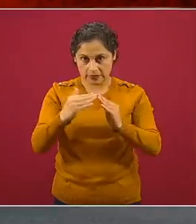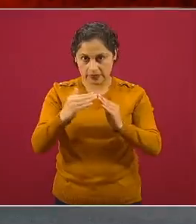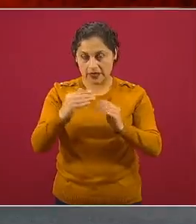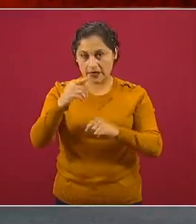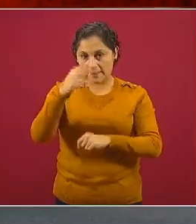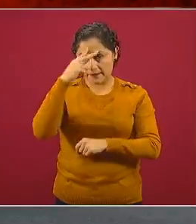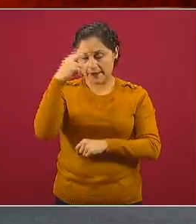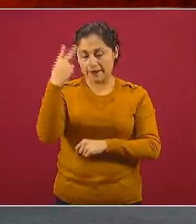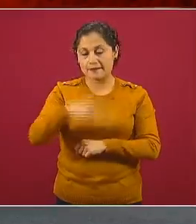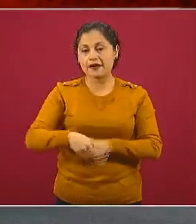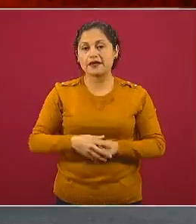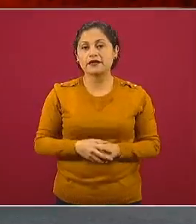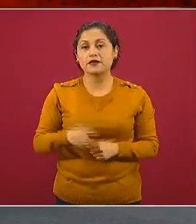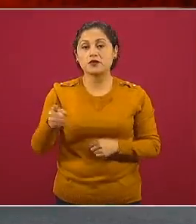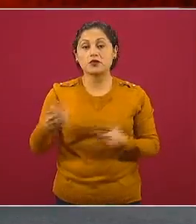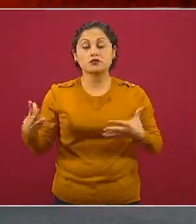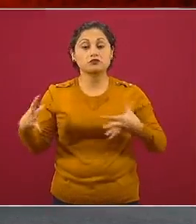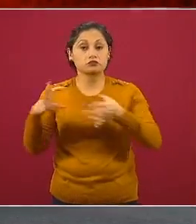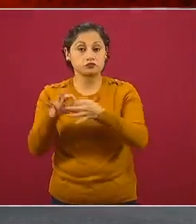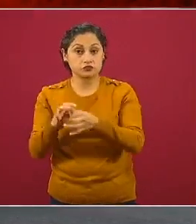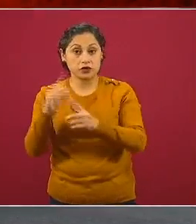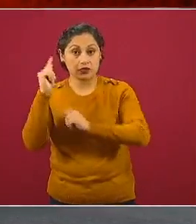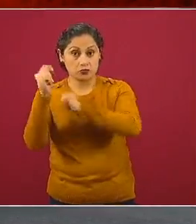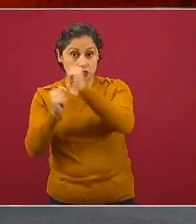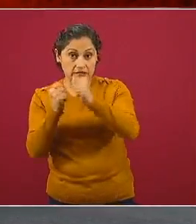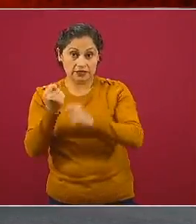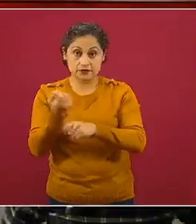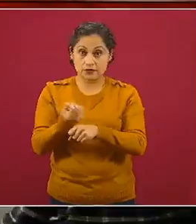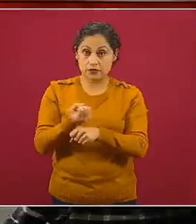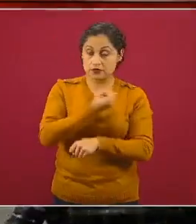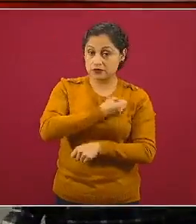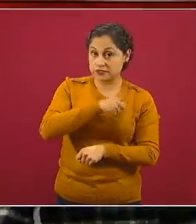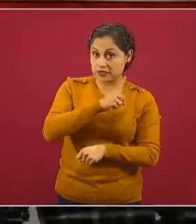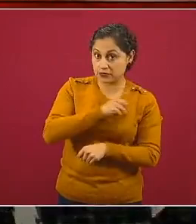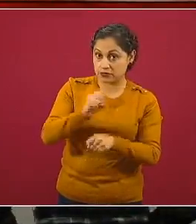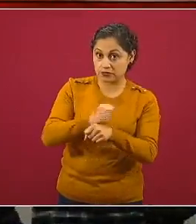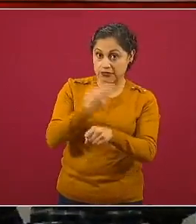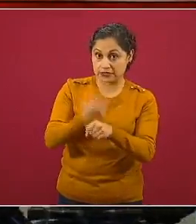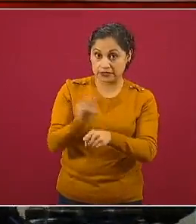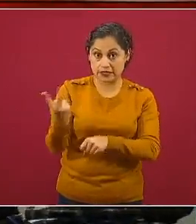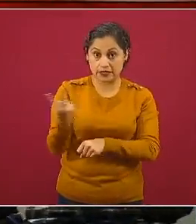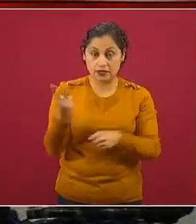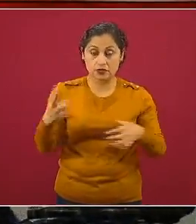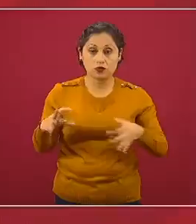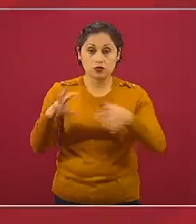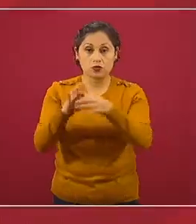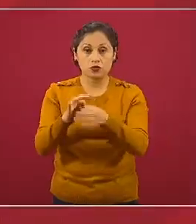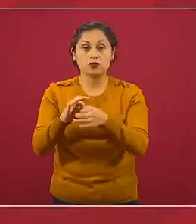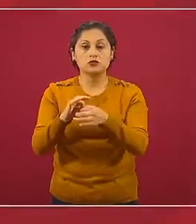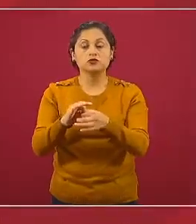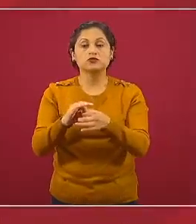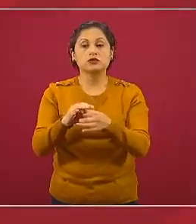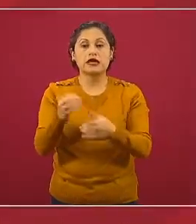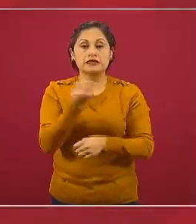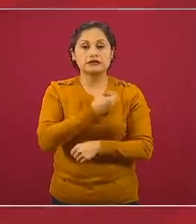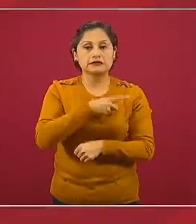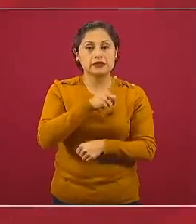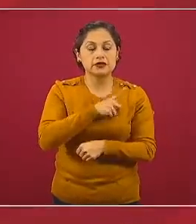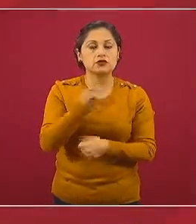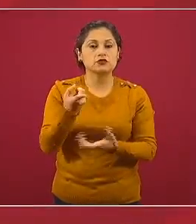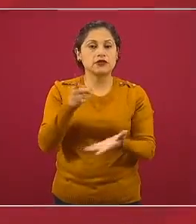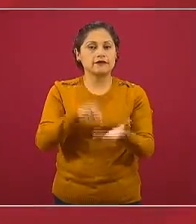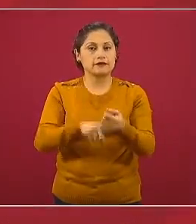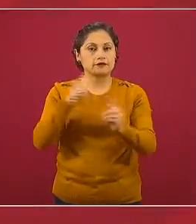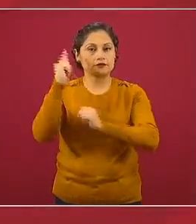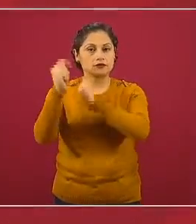que ver con esta coordinación entre salud y turismo y las implicaciones del turismo sobre salud y de salud sobre el turismo.